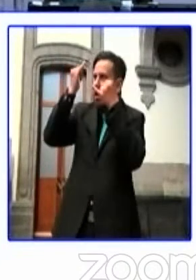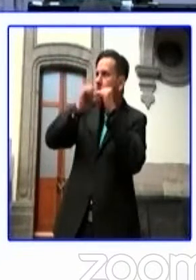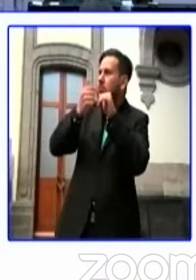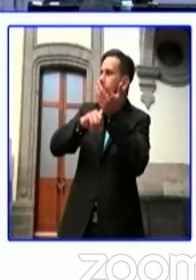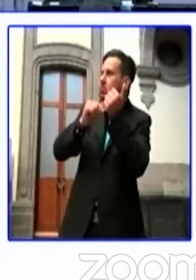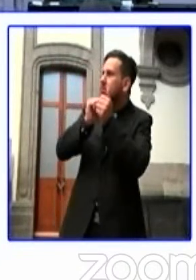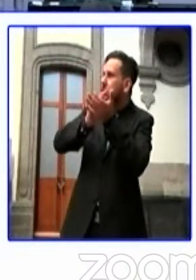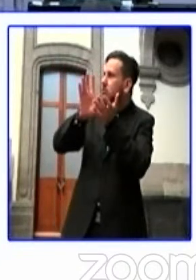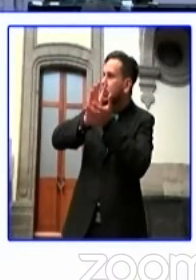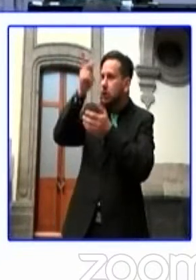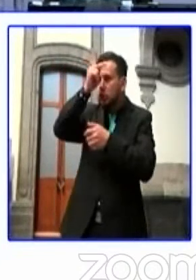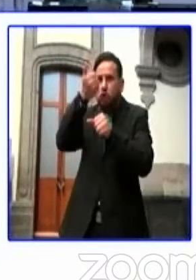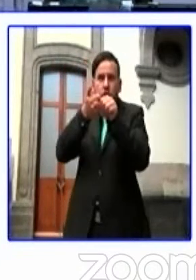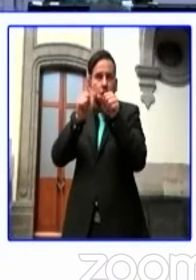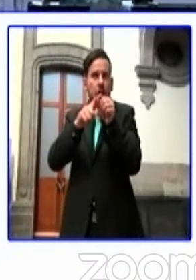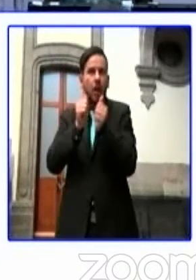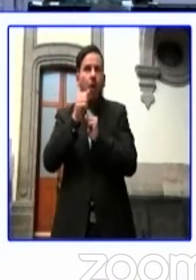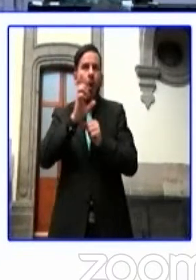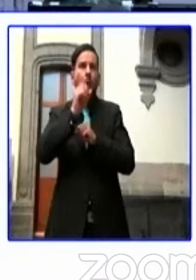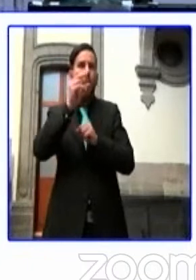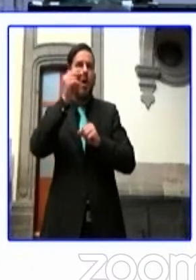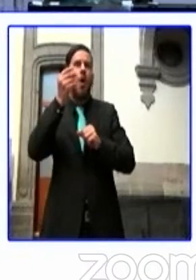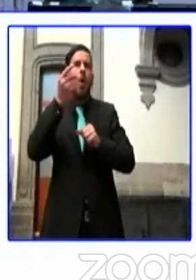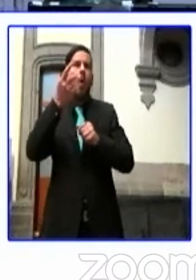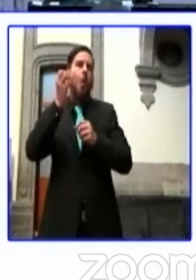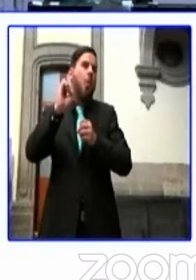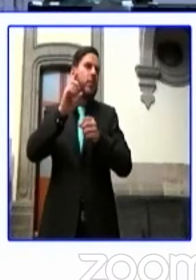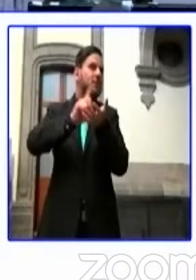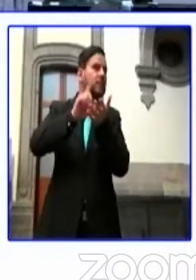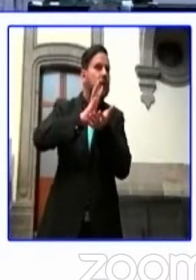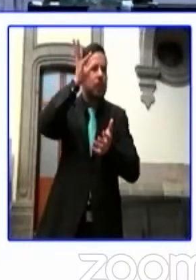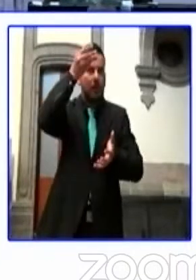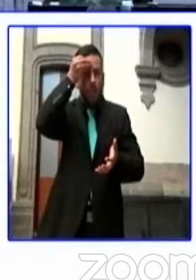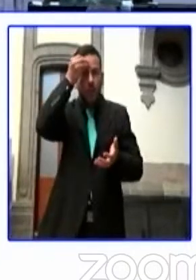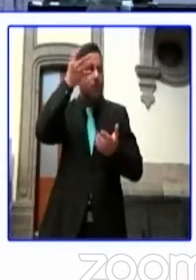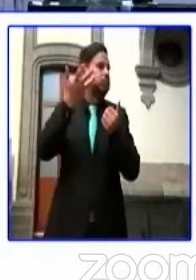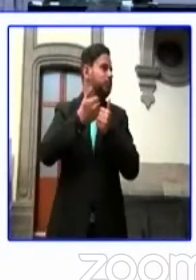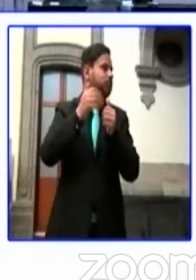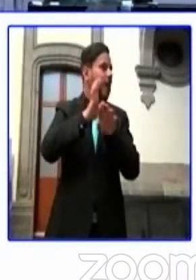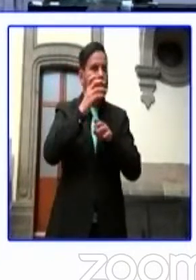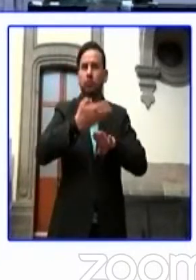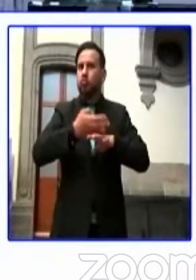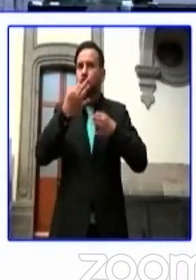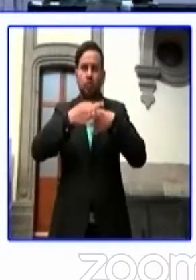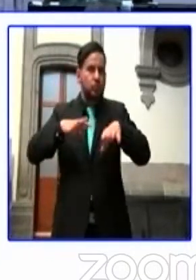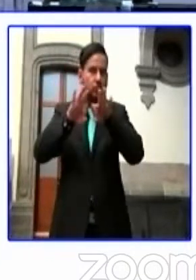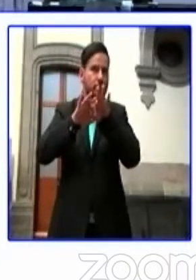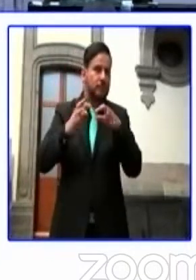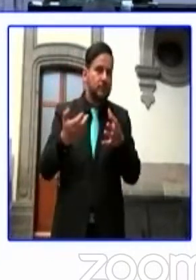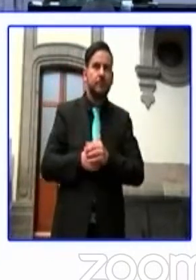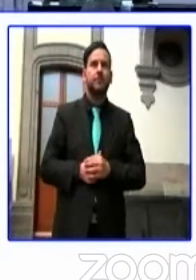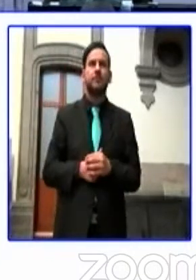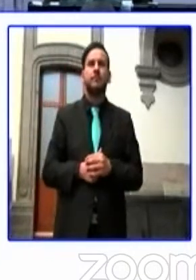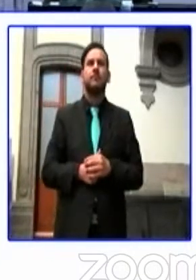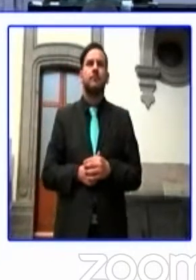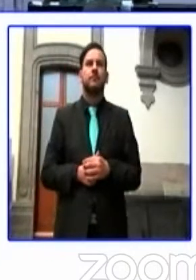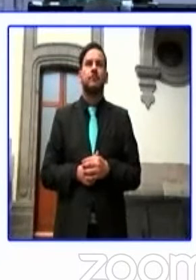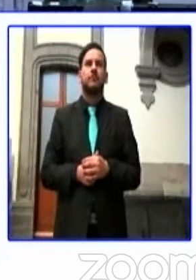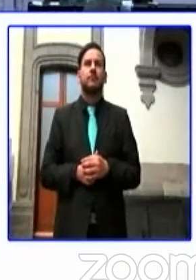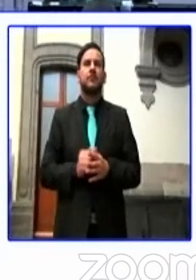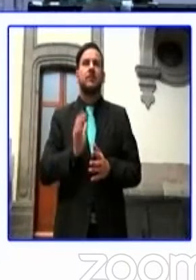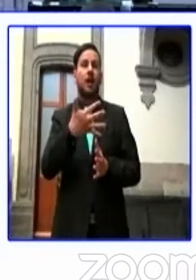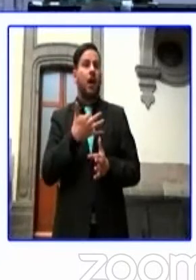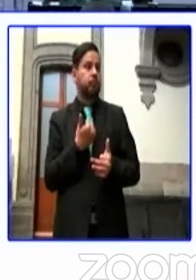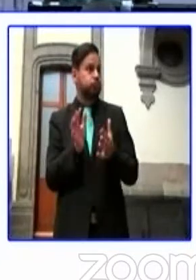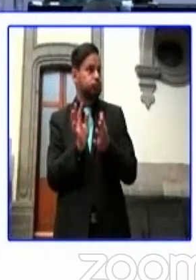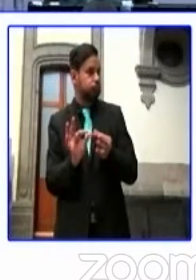discapacidad psicosocial e intelectual. Así que las redes de apoyo son fundamentales. Y bueno, ya decíamos el acceso